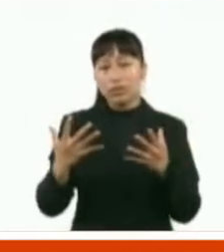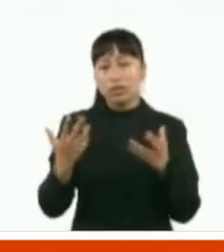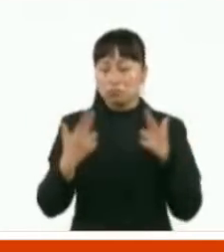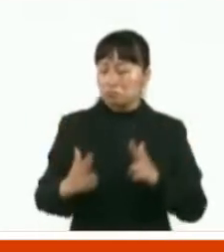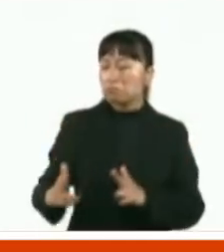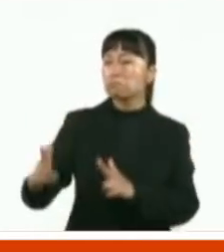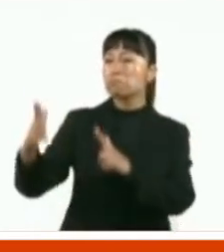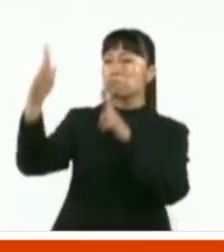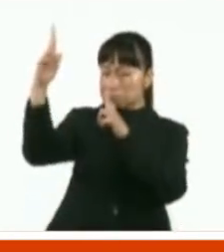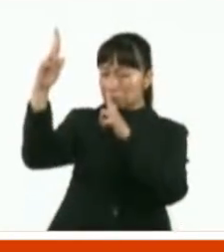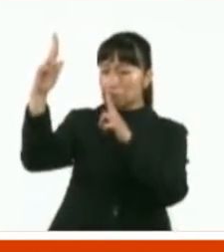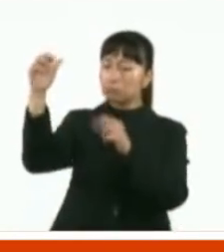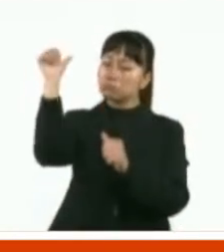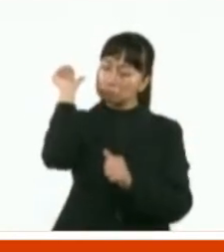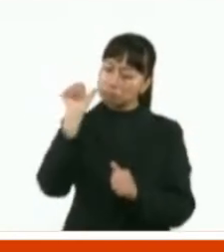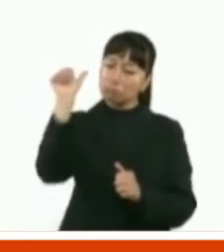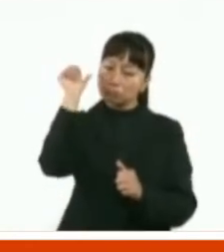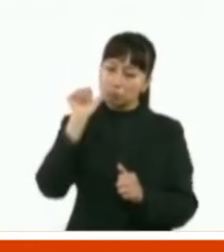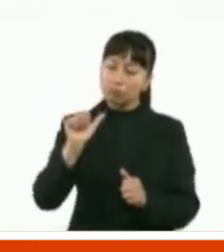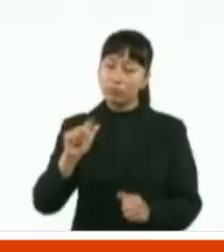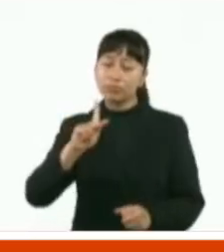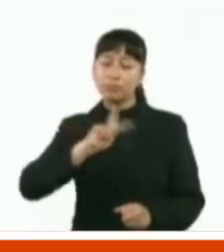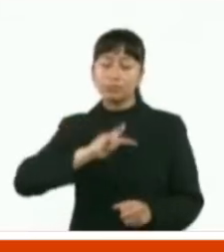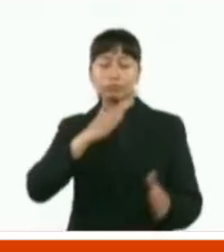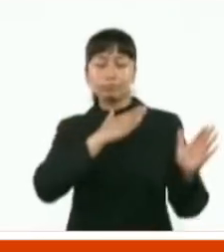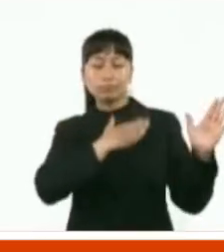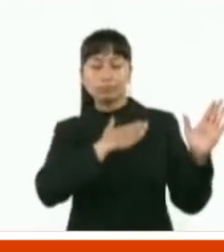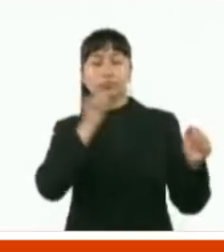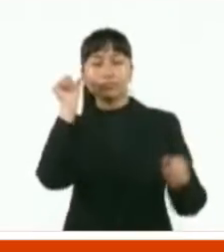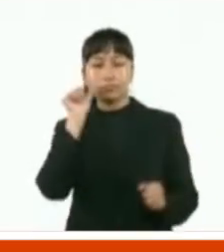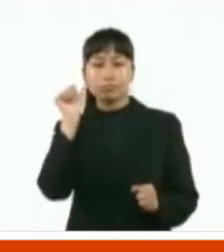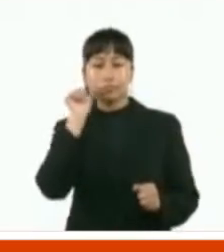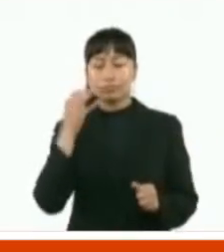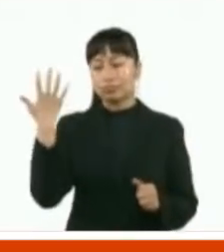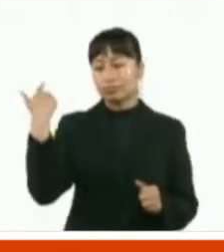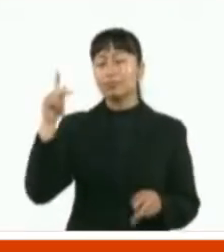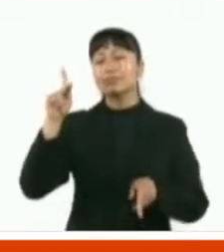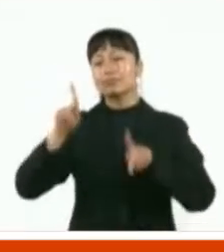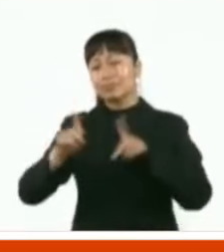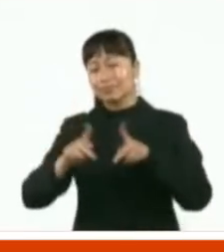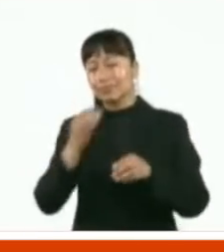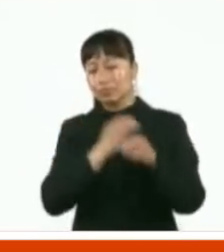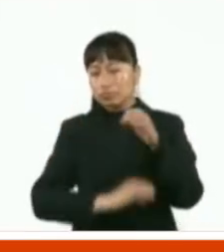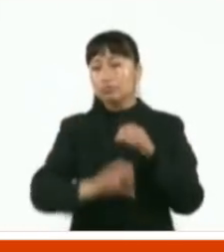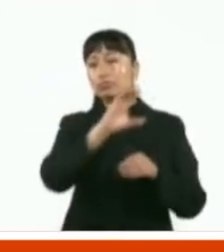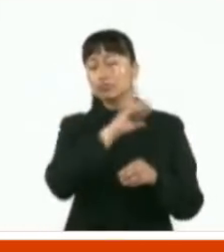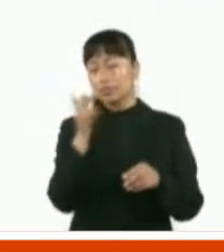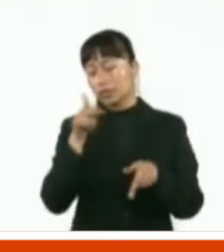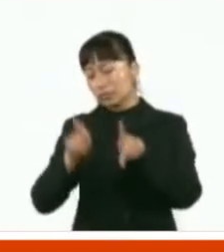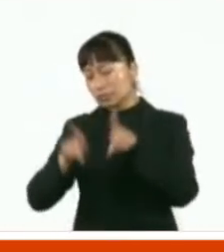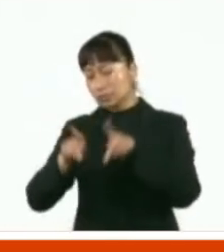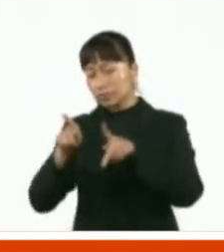ser aplaudidas por siempre. Y ese es mi compromiso siempre, lo he platicado mucho con nuestra jefa de gobierno,